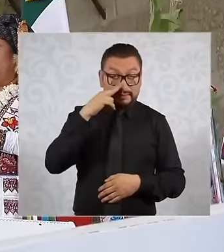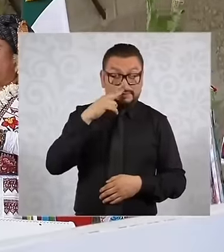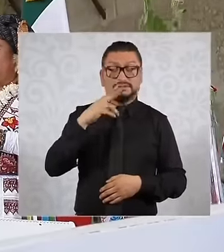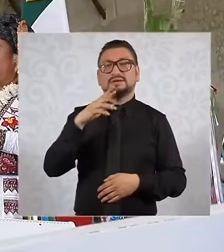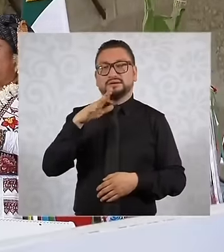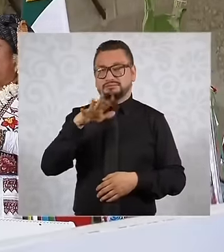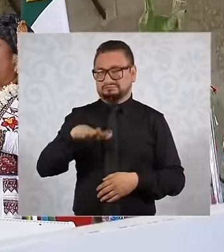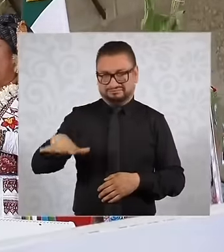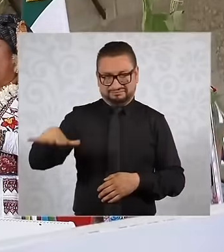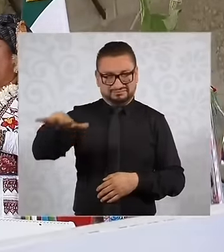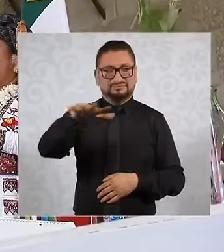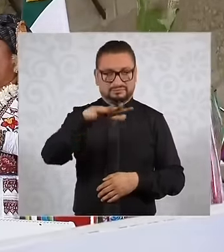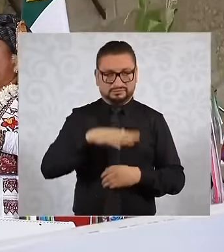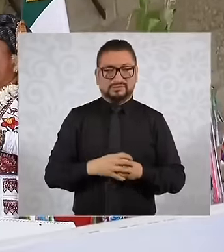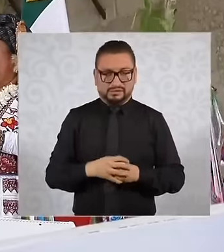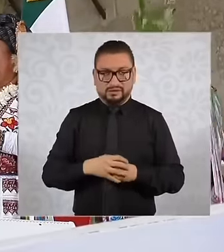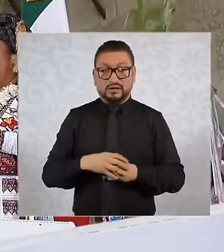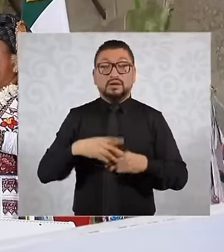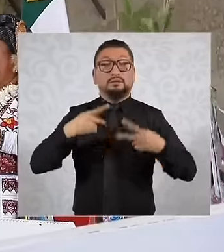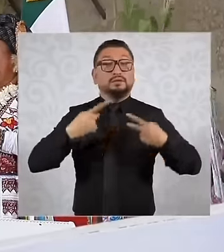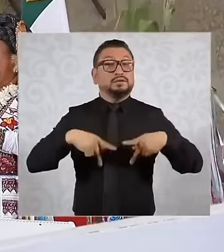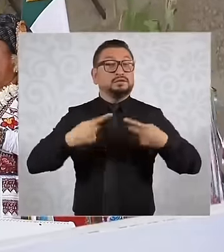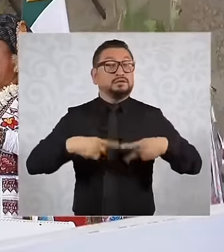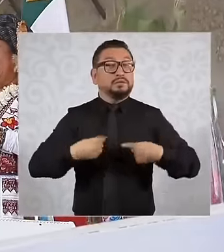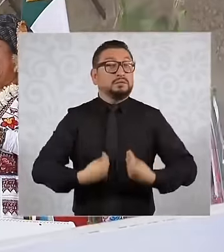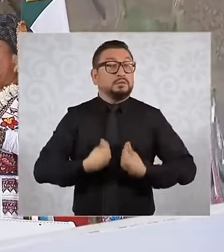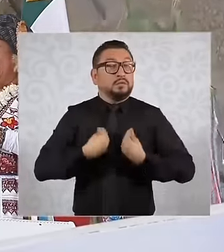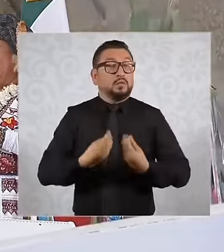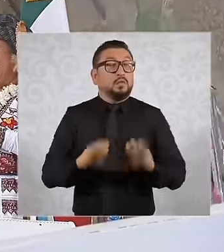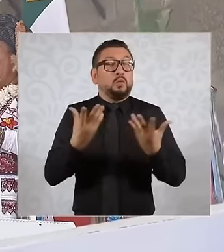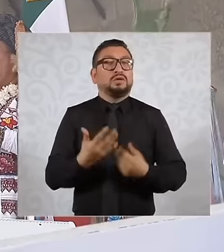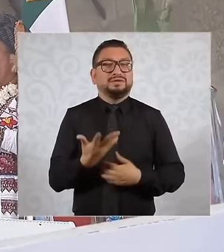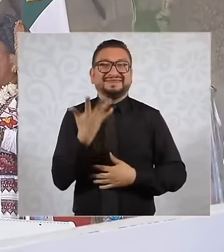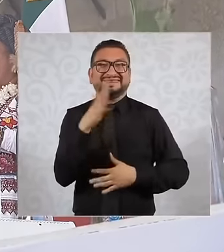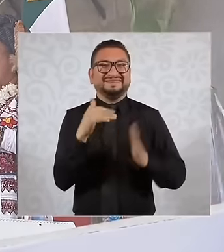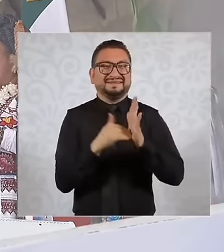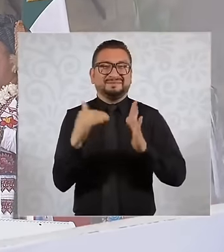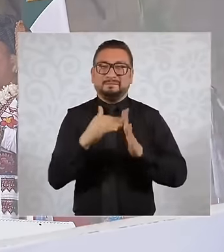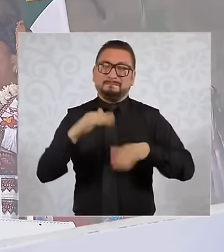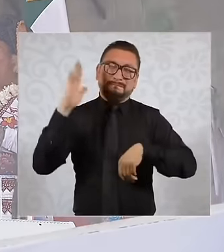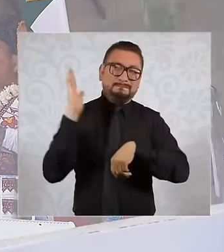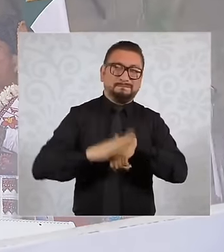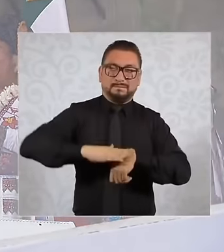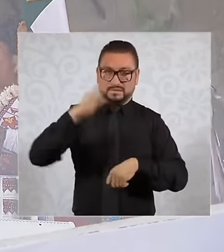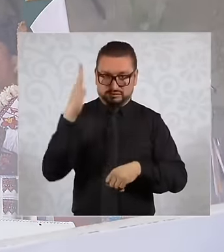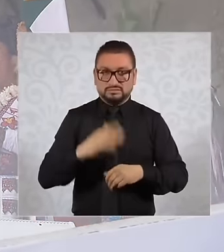Nezahualcóyotl, viven más de 10 millones de personas.